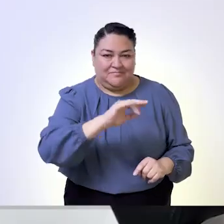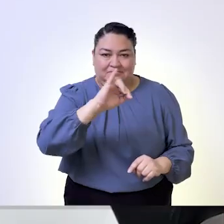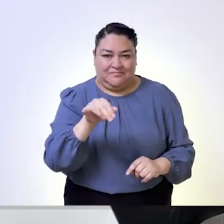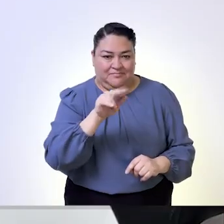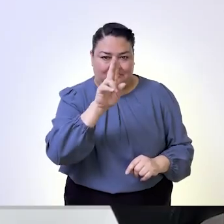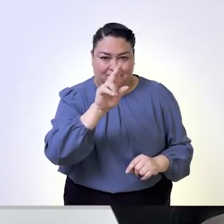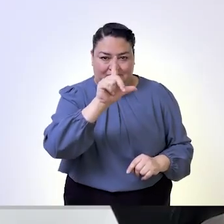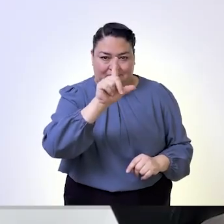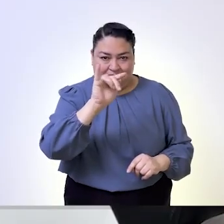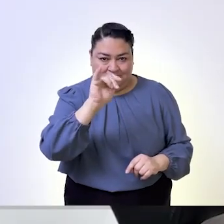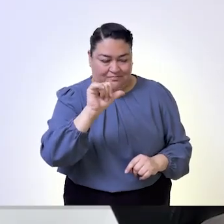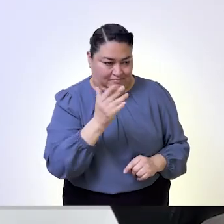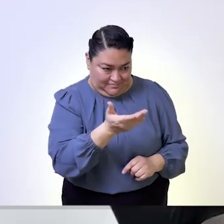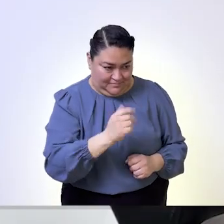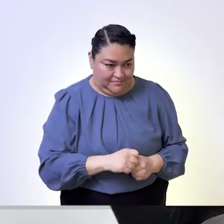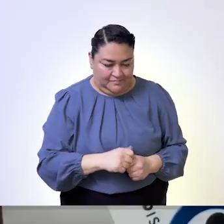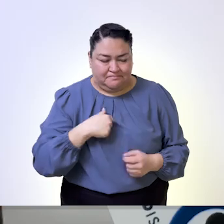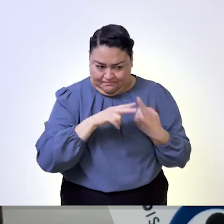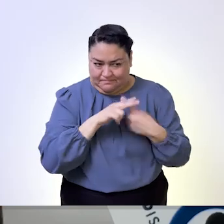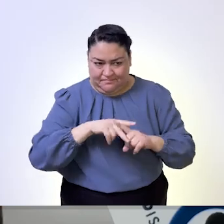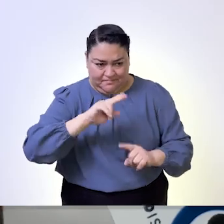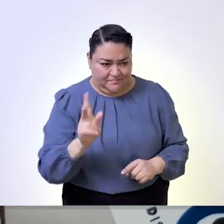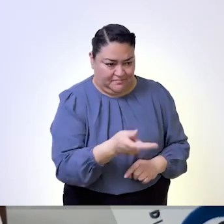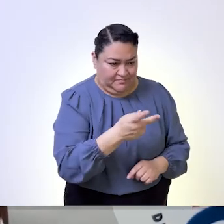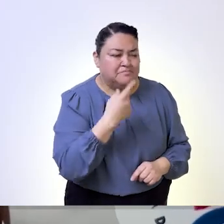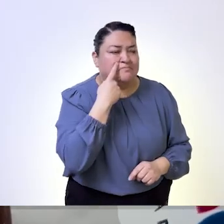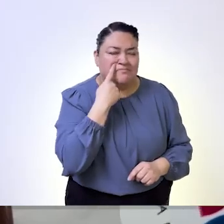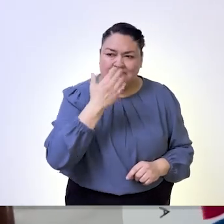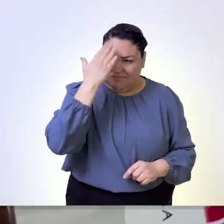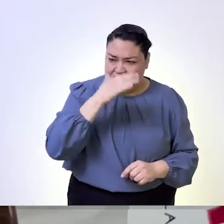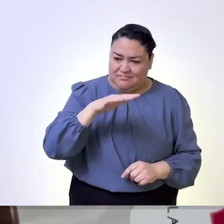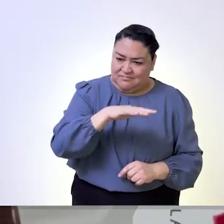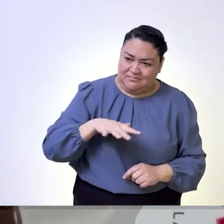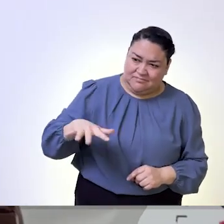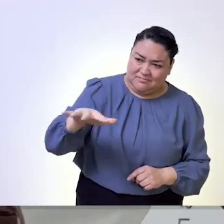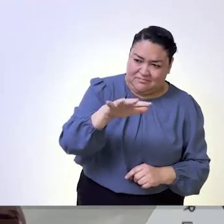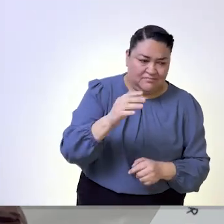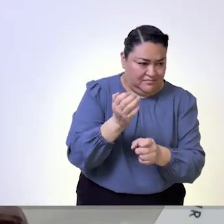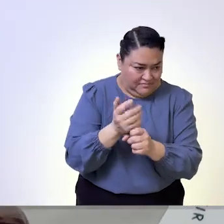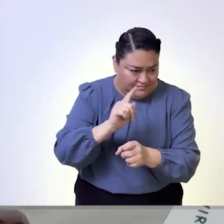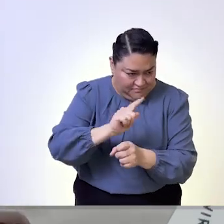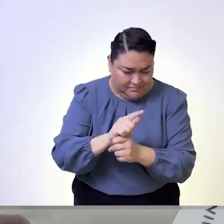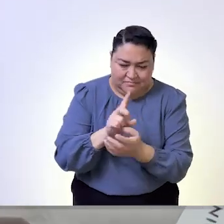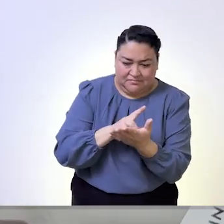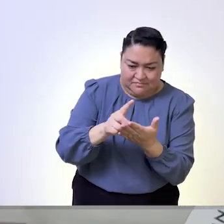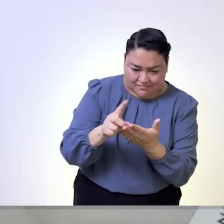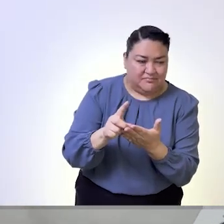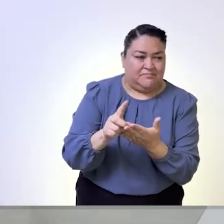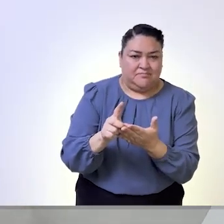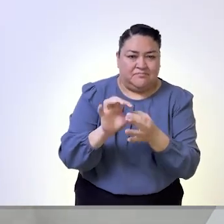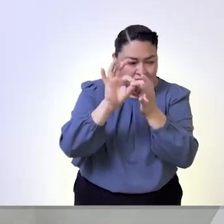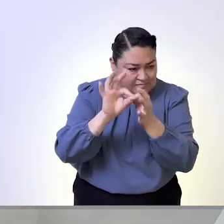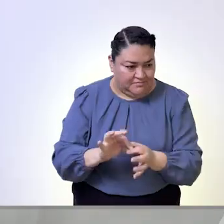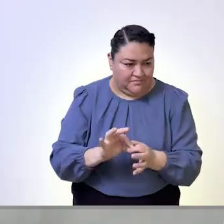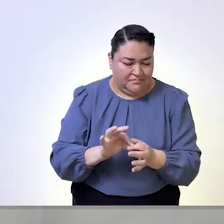comenzamos contigo, Julia, si estás de acuerdo, y te preguntaría, ¿qué estado guarda la armonización del derecho a la igualdad y